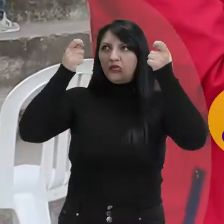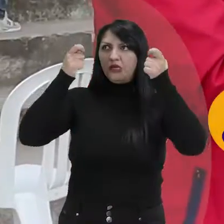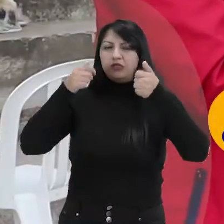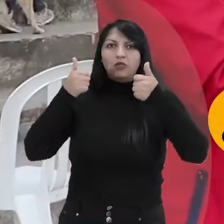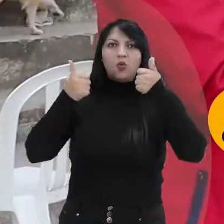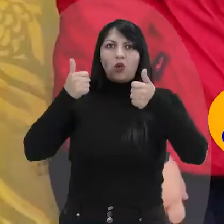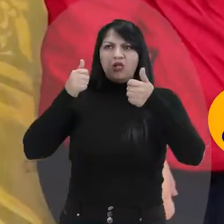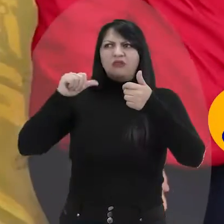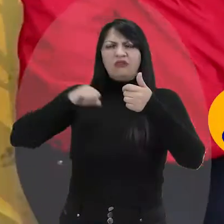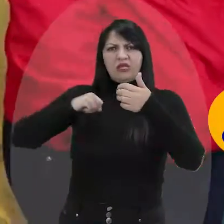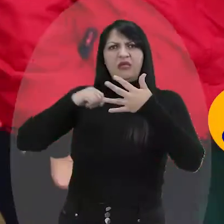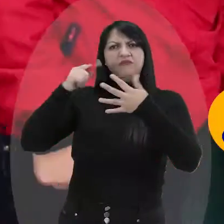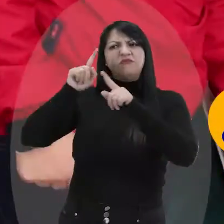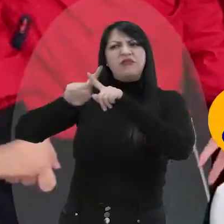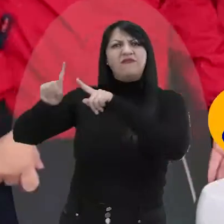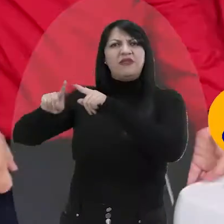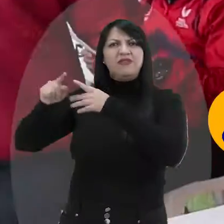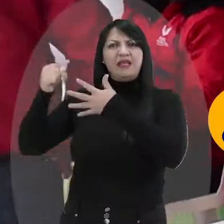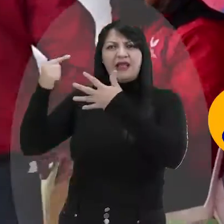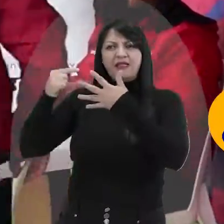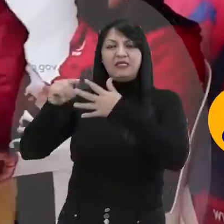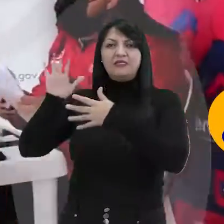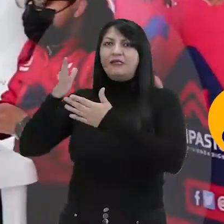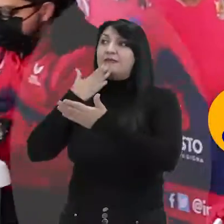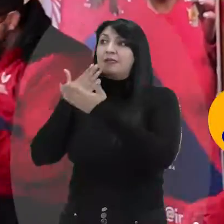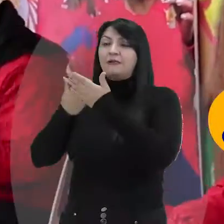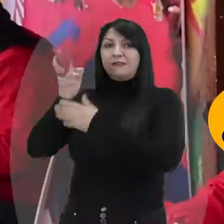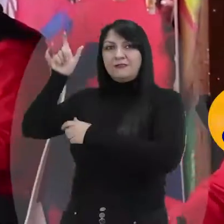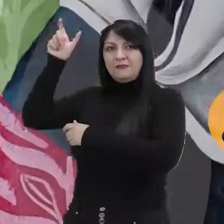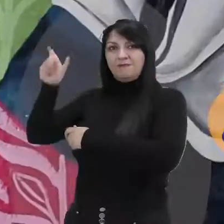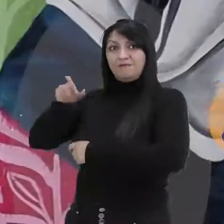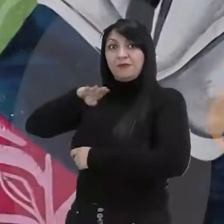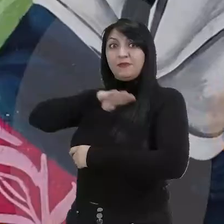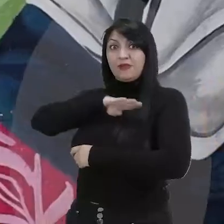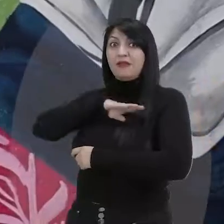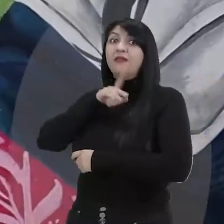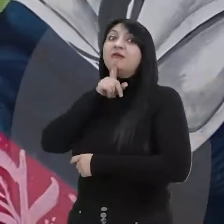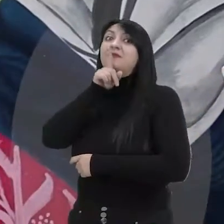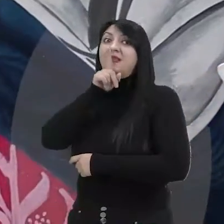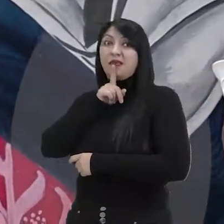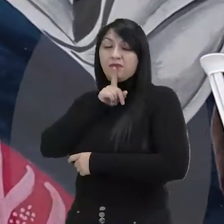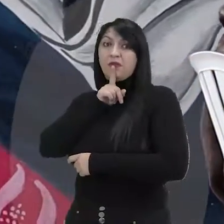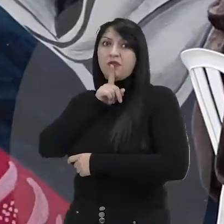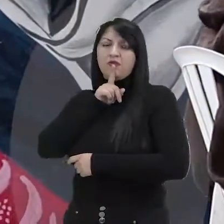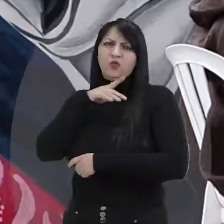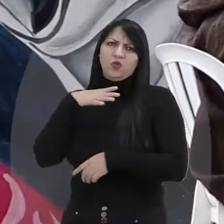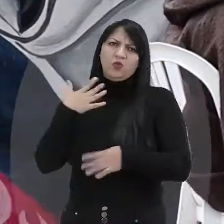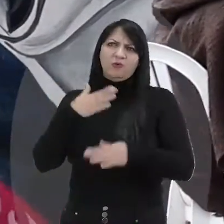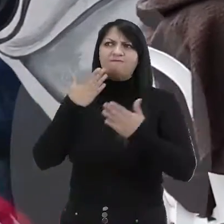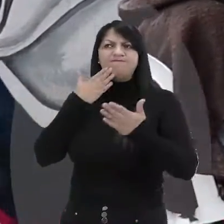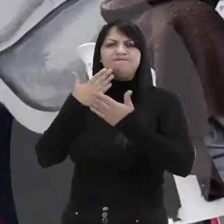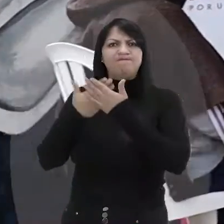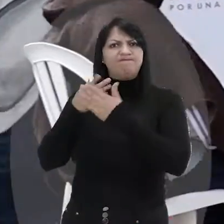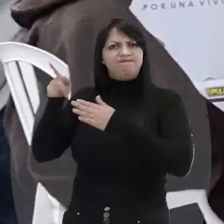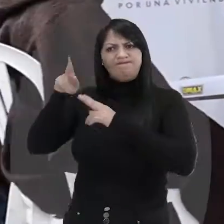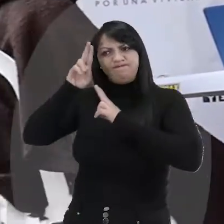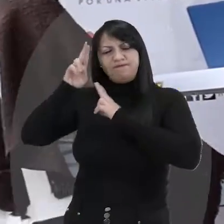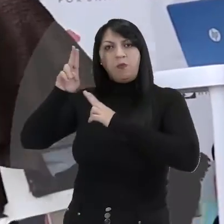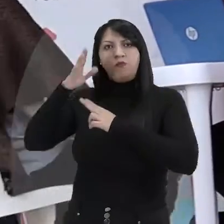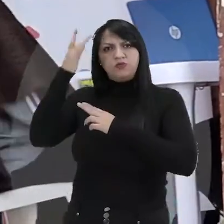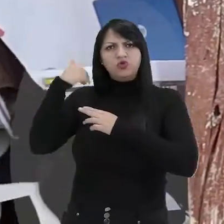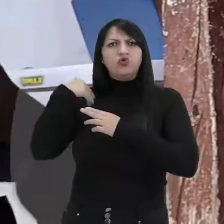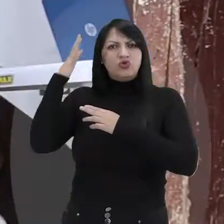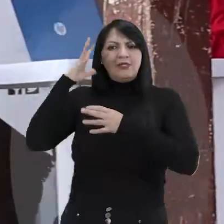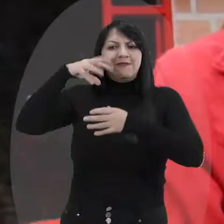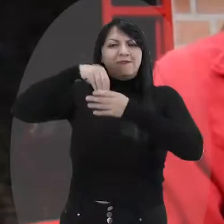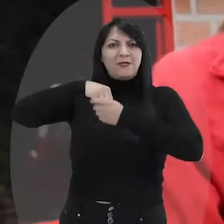Una de las estrategias más importantes que ha caracterizado la administración en cabeza del señor alcalde Germán Chamorro